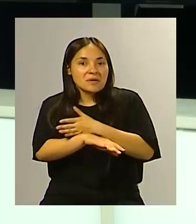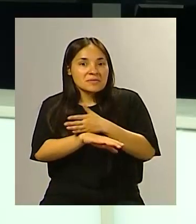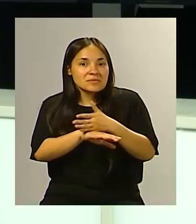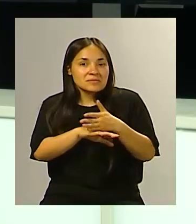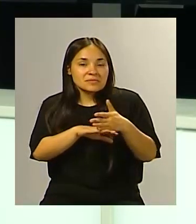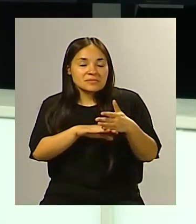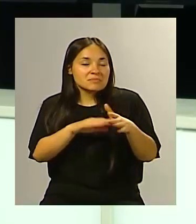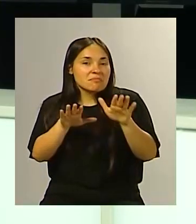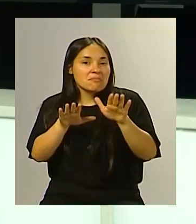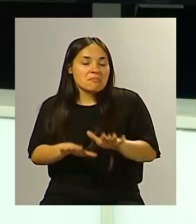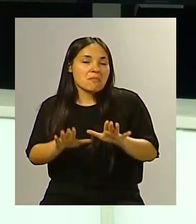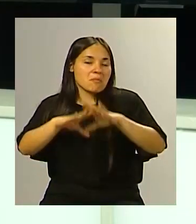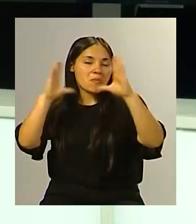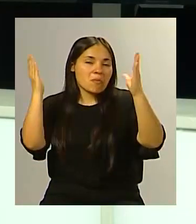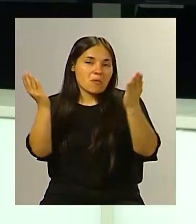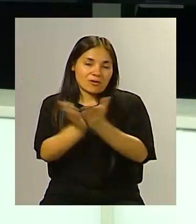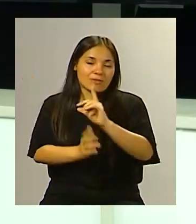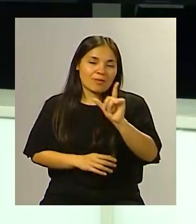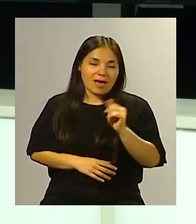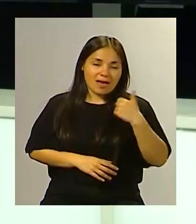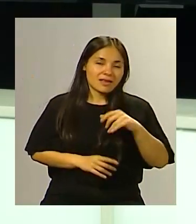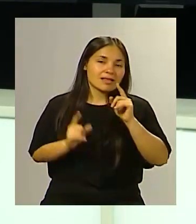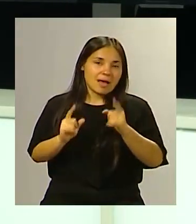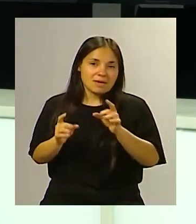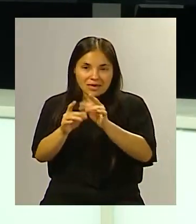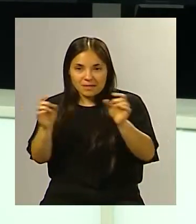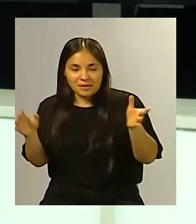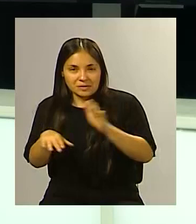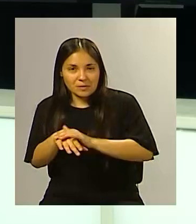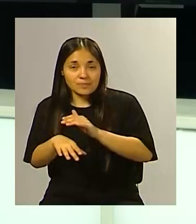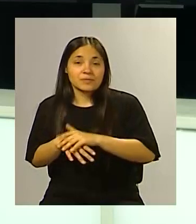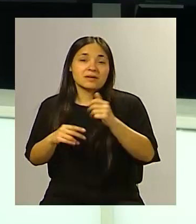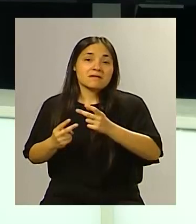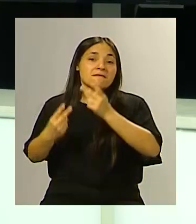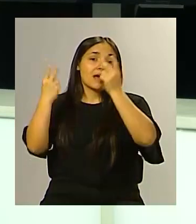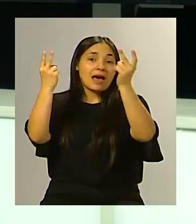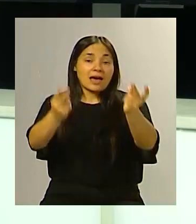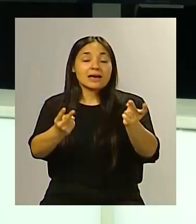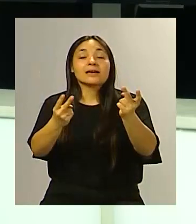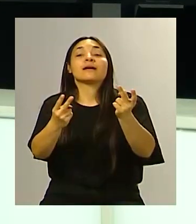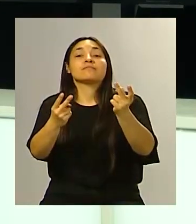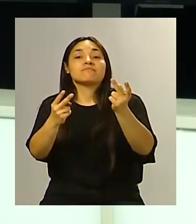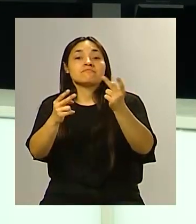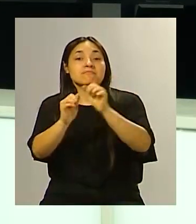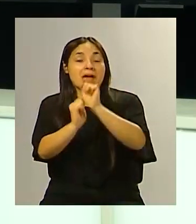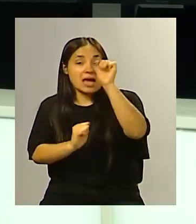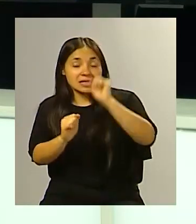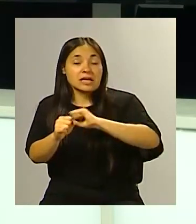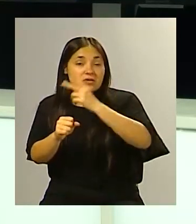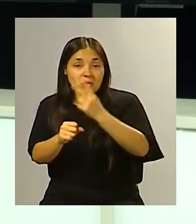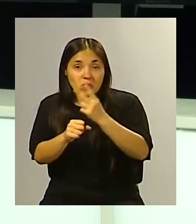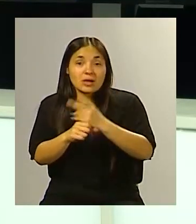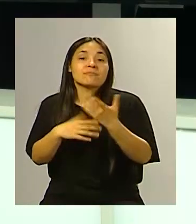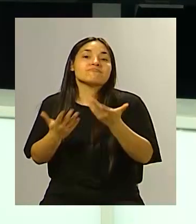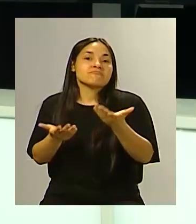general en todo el mundo, en nuestro país por supuesto también, y el tema de los viajes de egresados, volver a la normalidad fue realmente algo